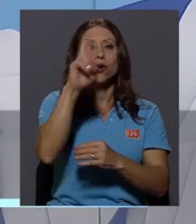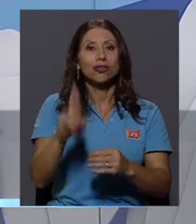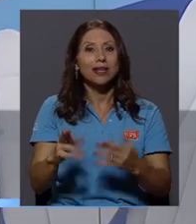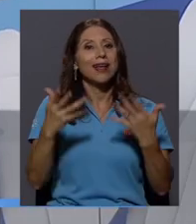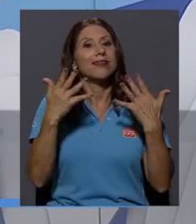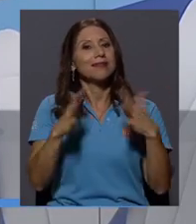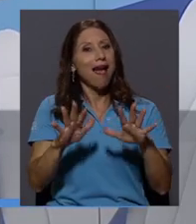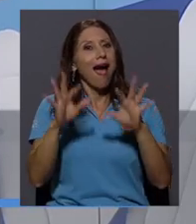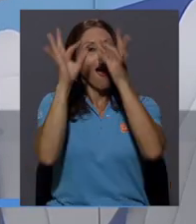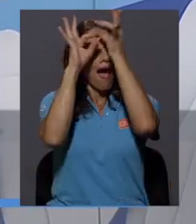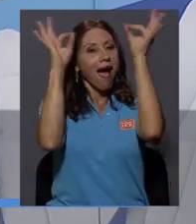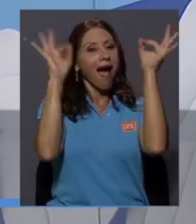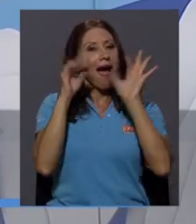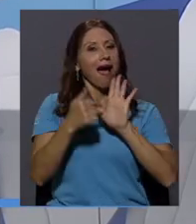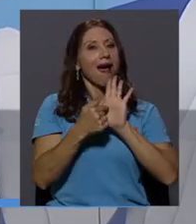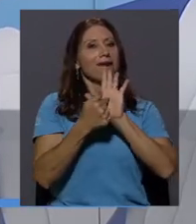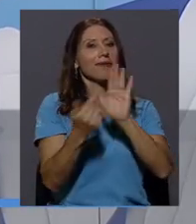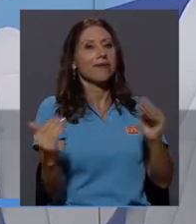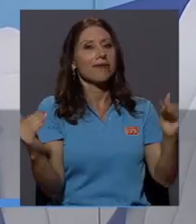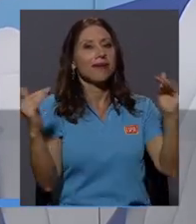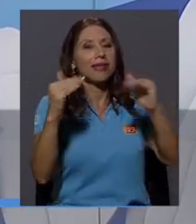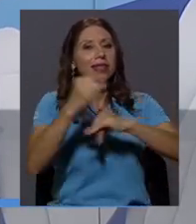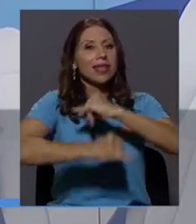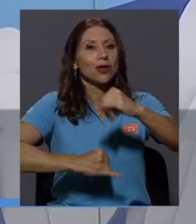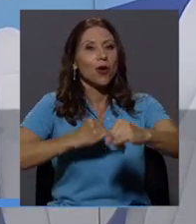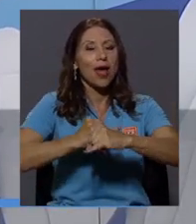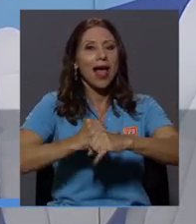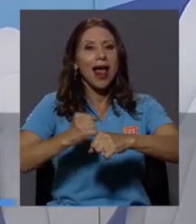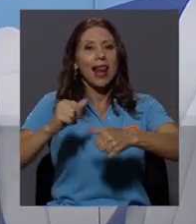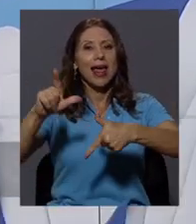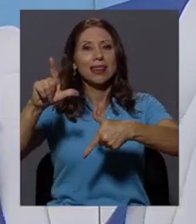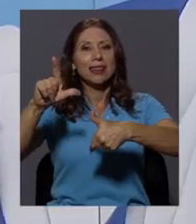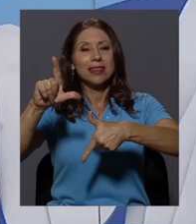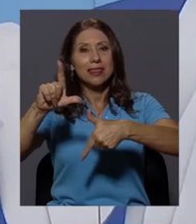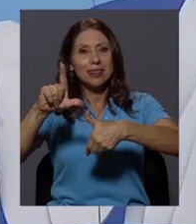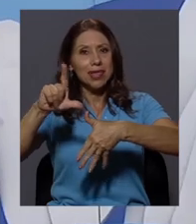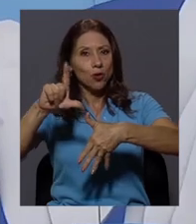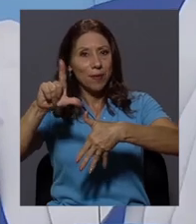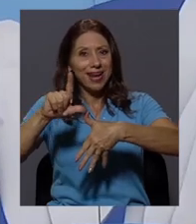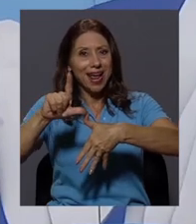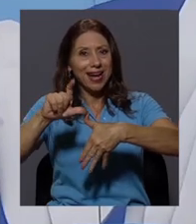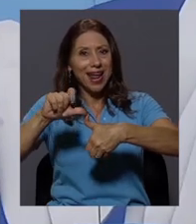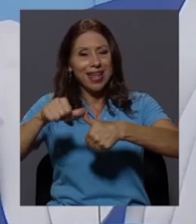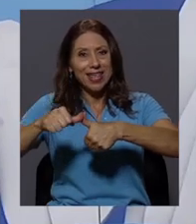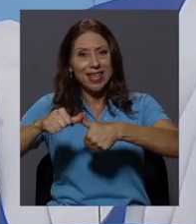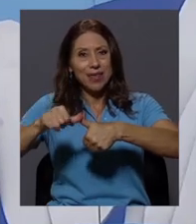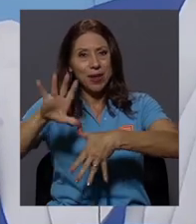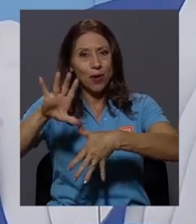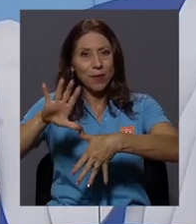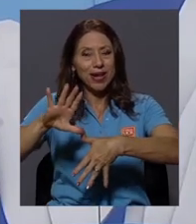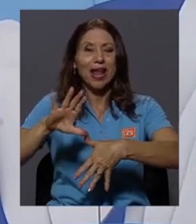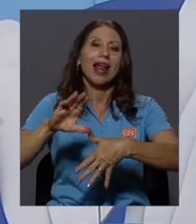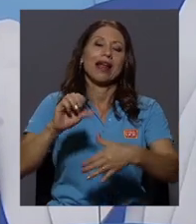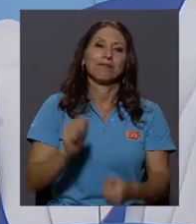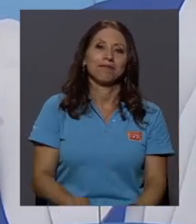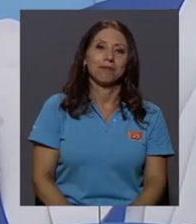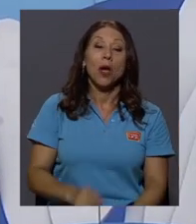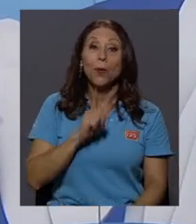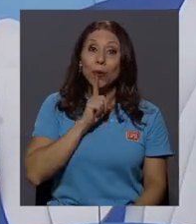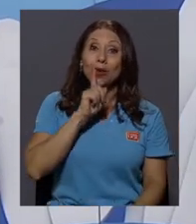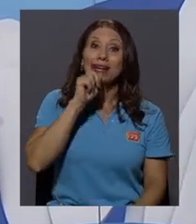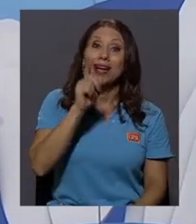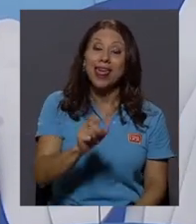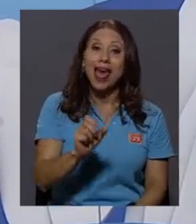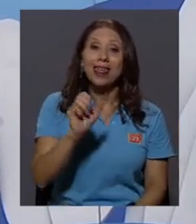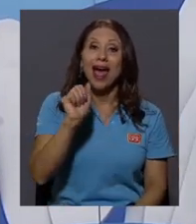internacional de la palestra latinoamericana iberoamericana porque en realidad a like es iberoamericano